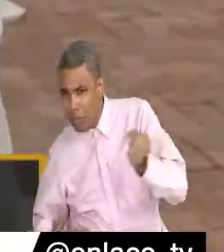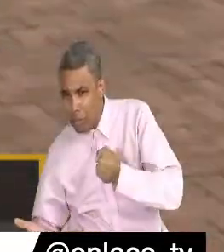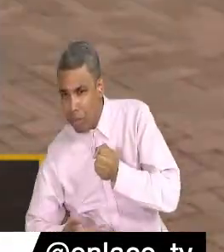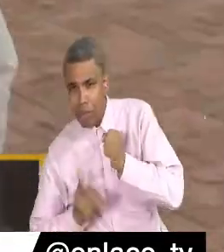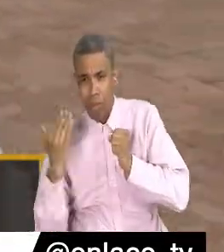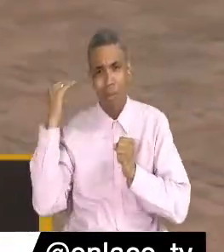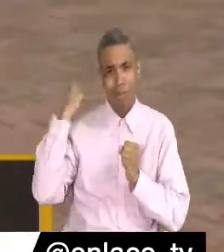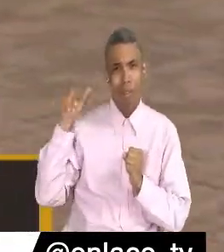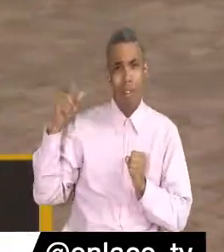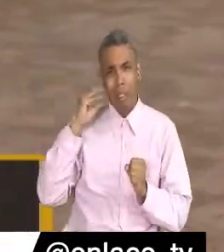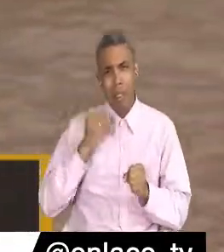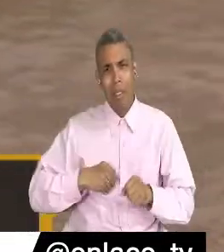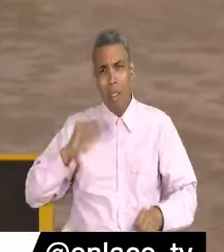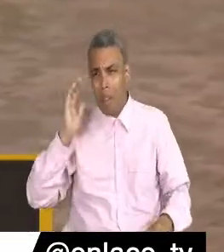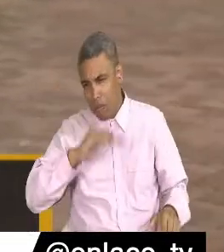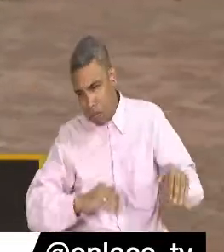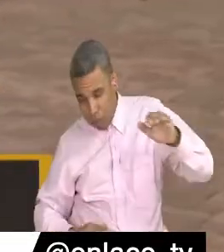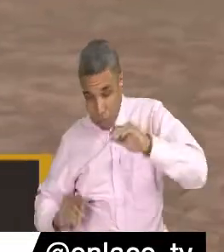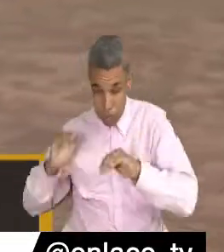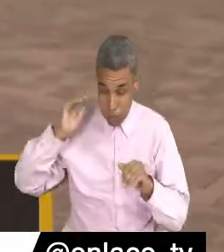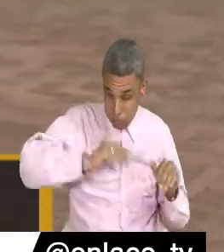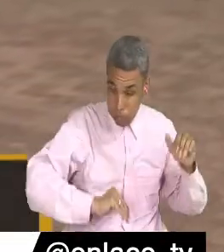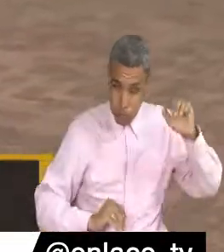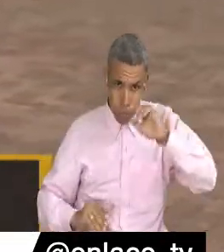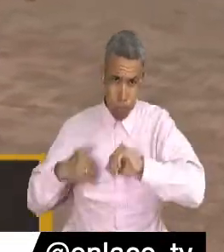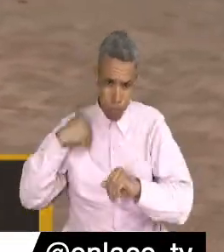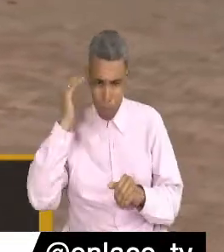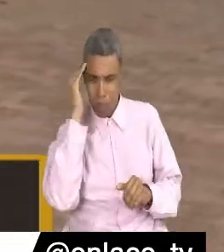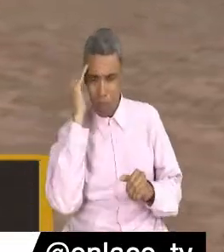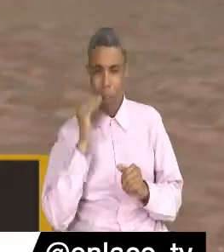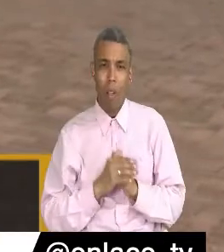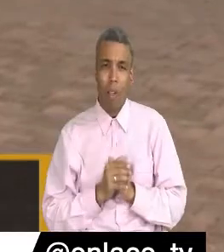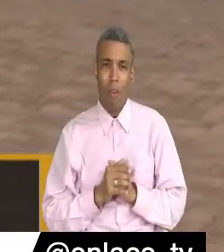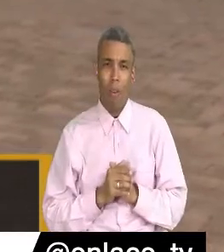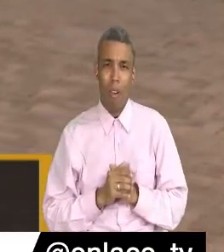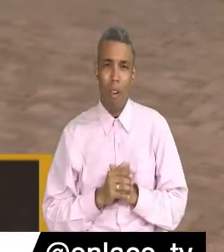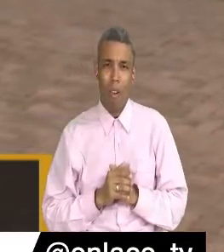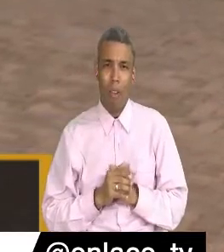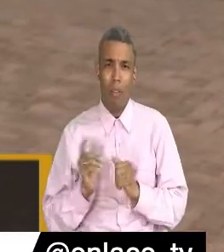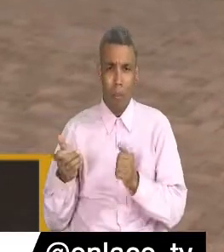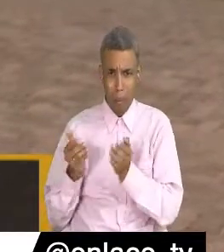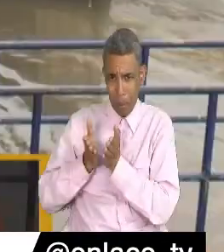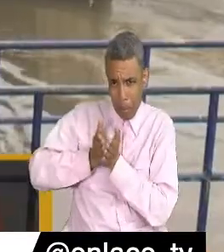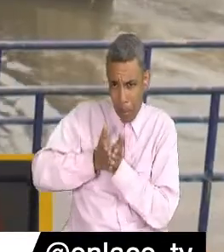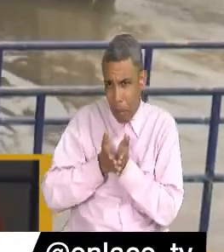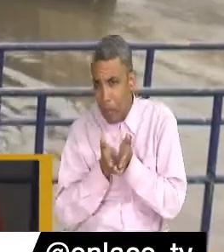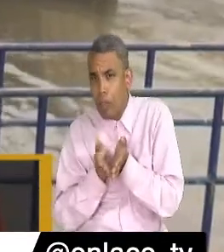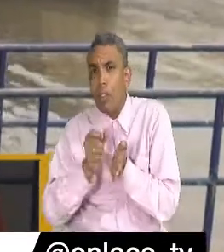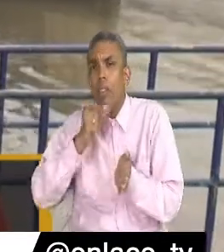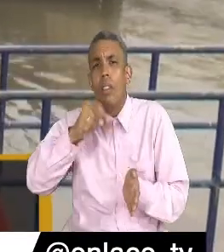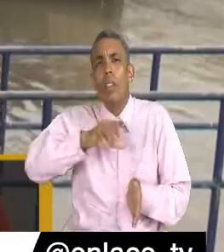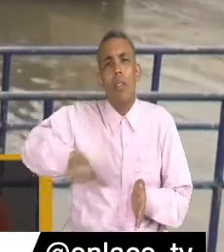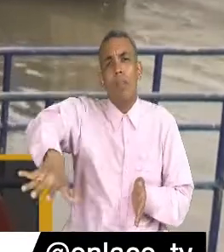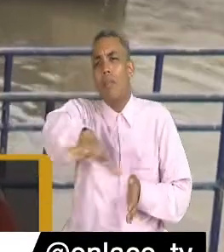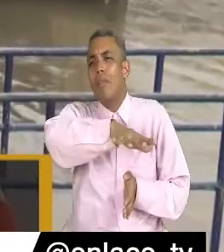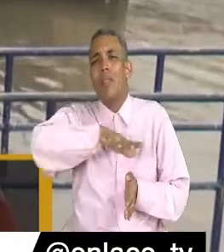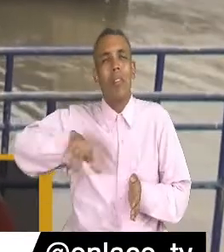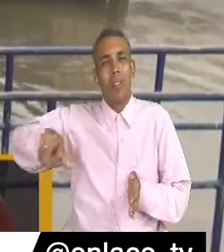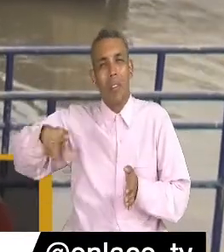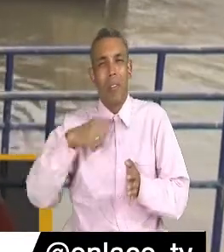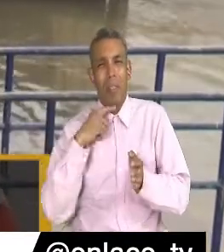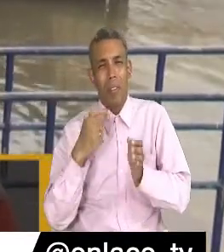Nosotros sí nos sabemos defender en el agua, mejor dicho. Se fueron allá para pa cuestiones de darle vuelta a la finca. Fueron a darle vuelta a la finca. Eso sí, a darle vuelta